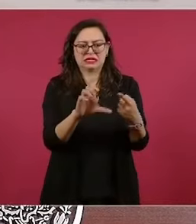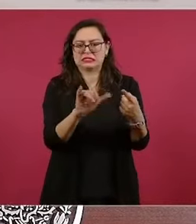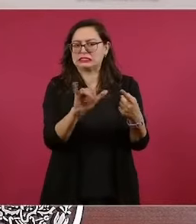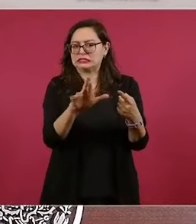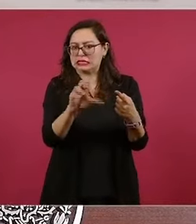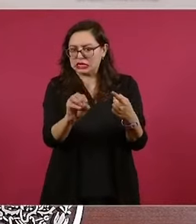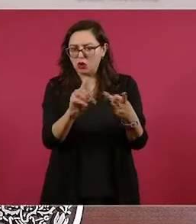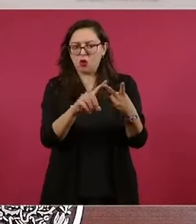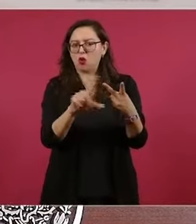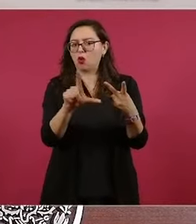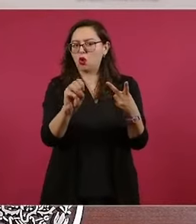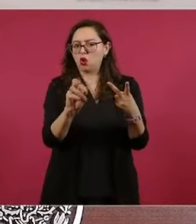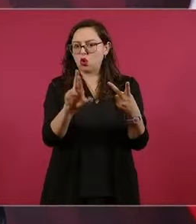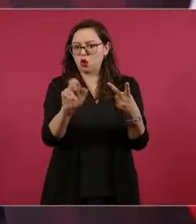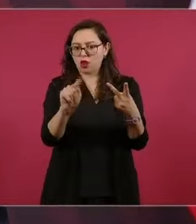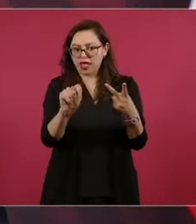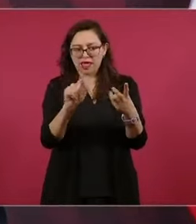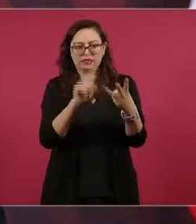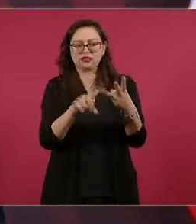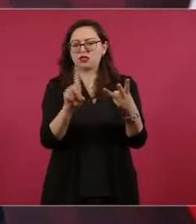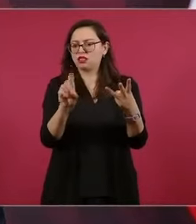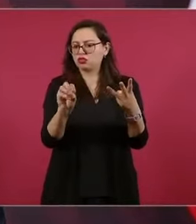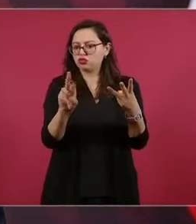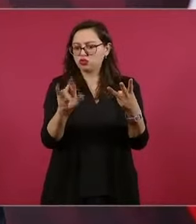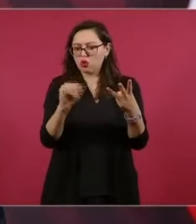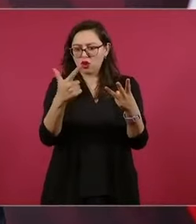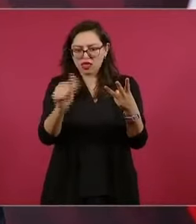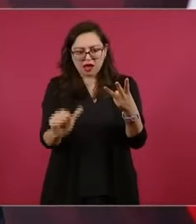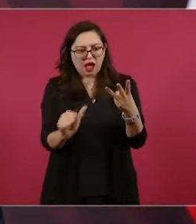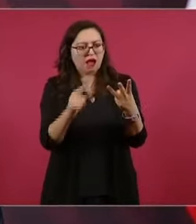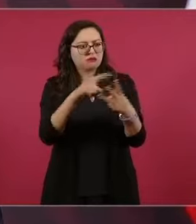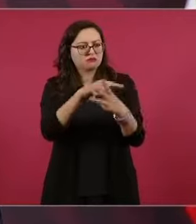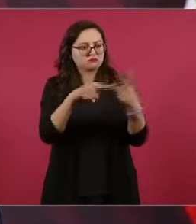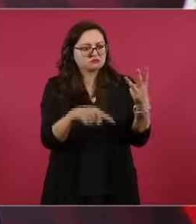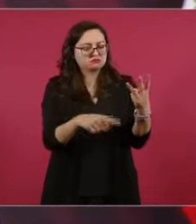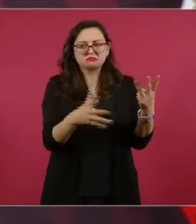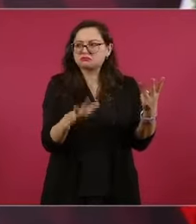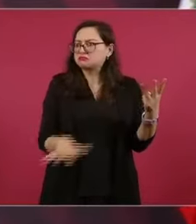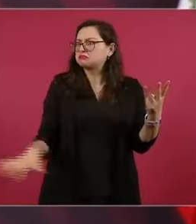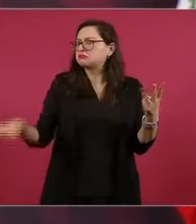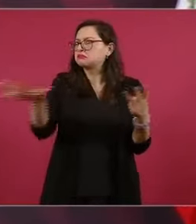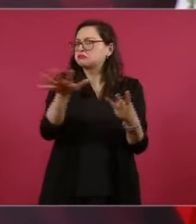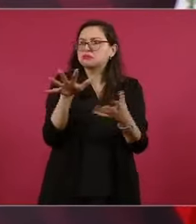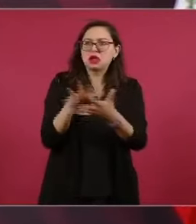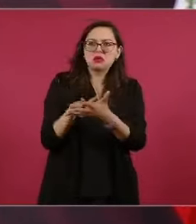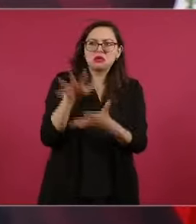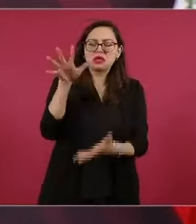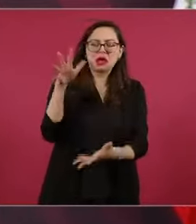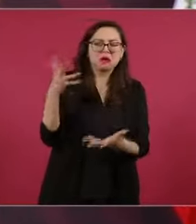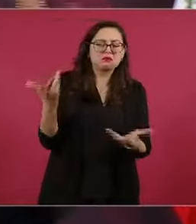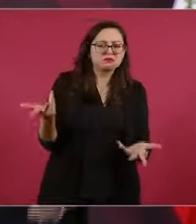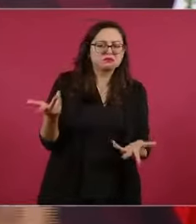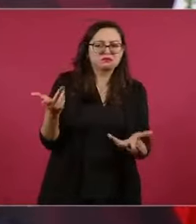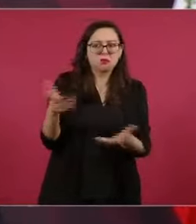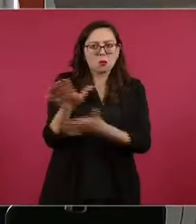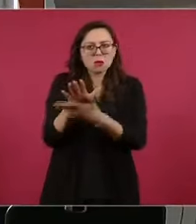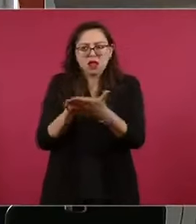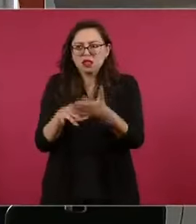o López Dóriga? de la gente